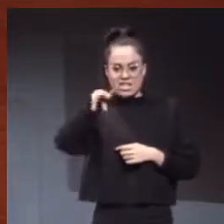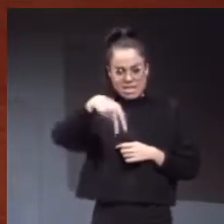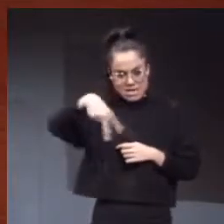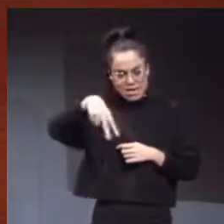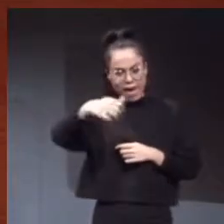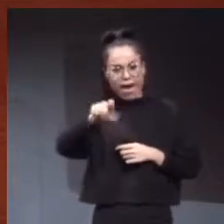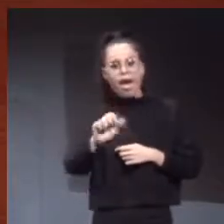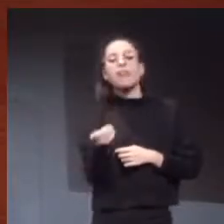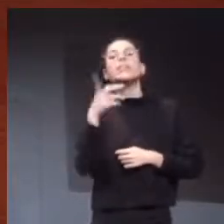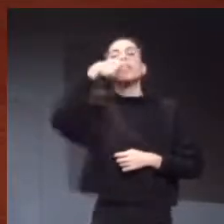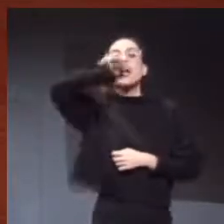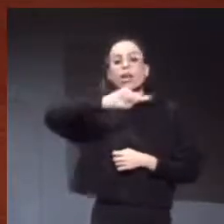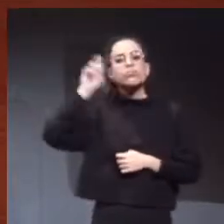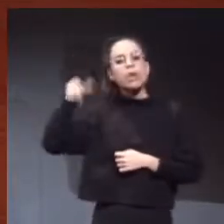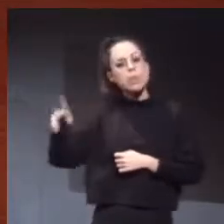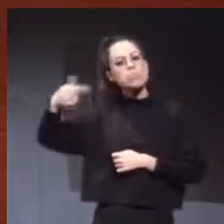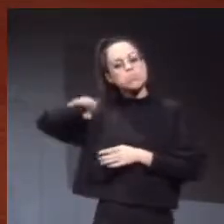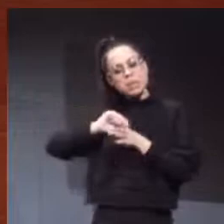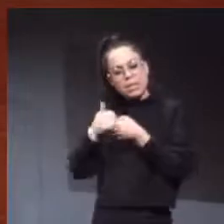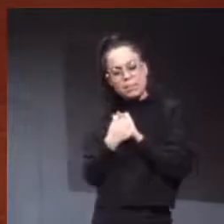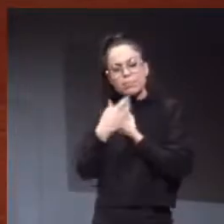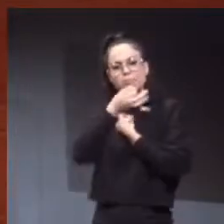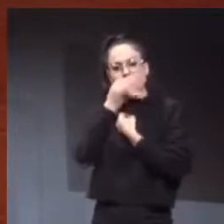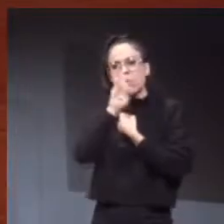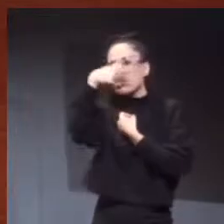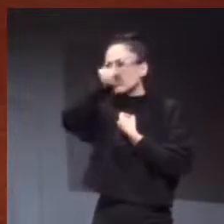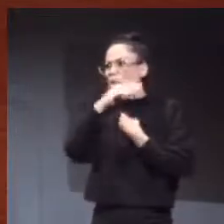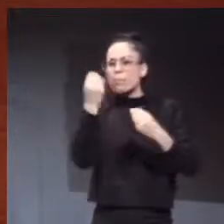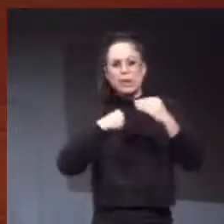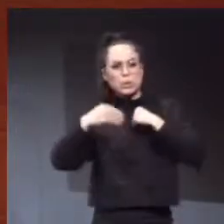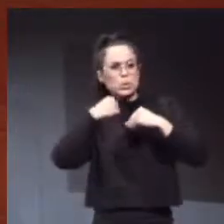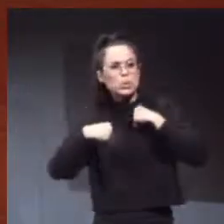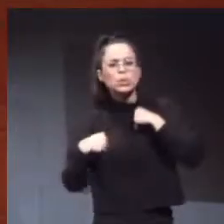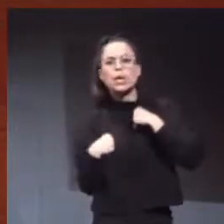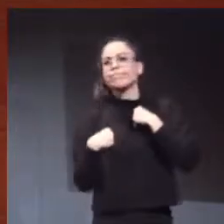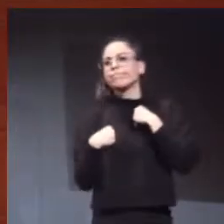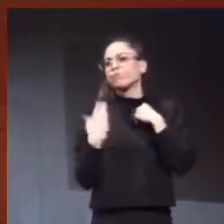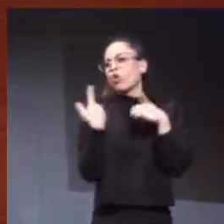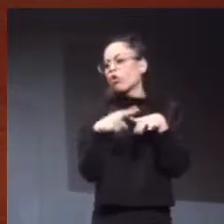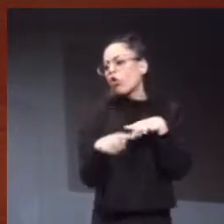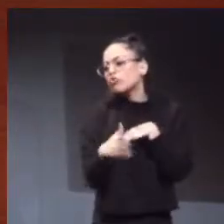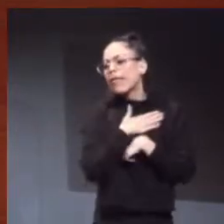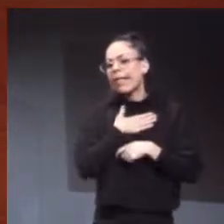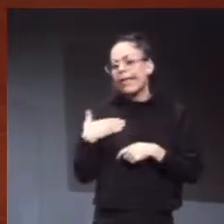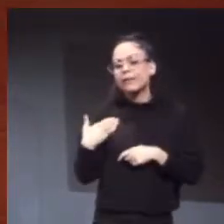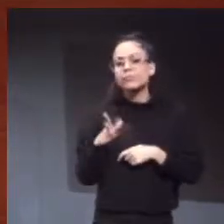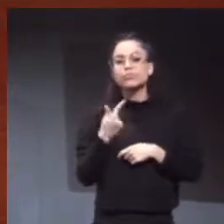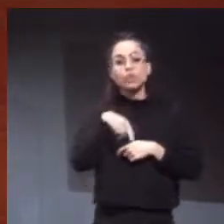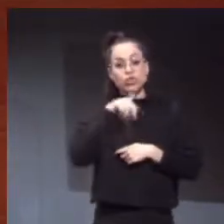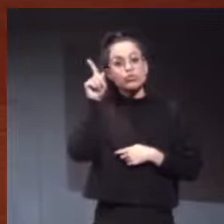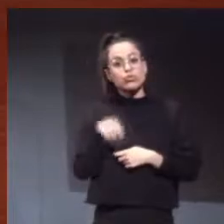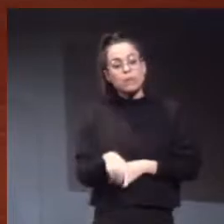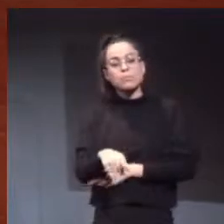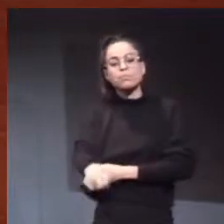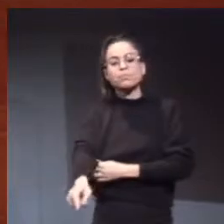poder participar, como siempre, planteando sus preguntas, sus inquietudes. Les hemos dejado también, por cierto,